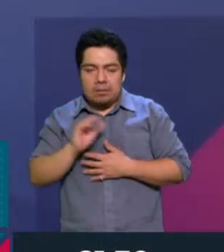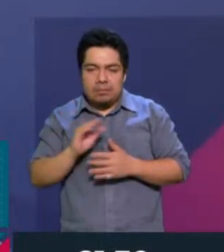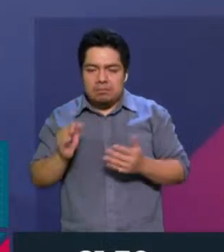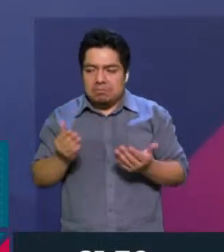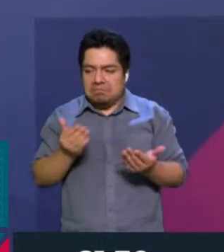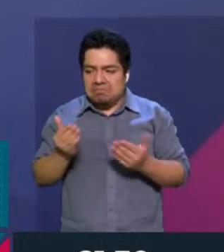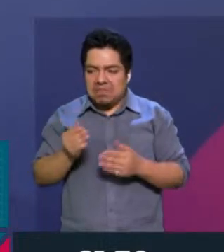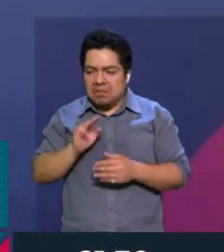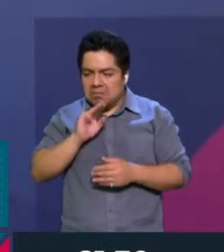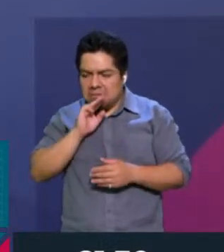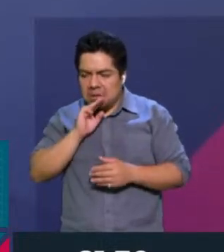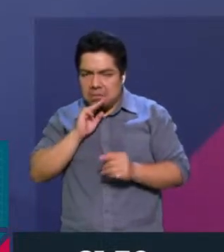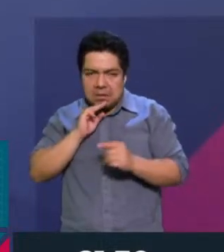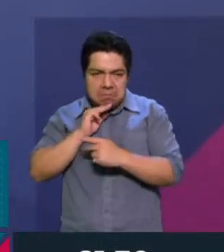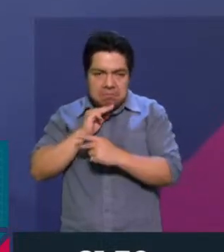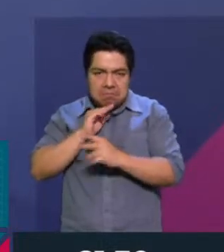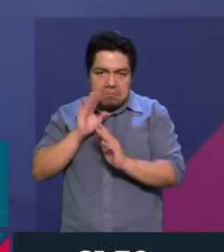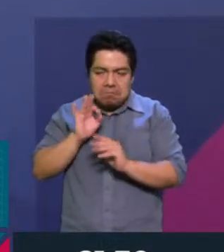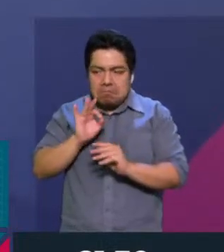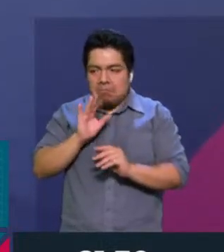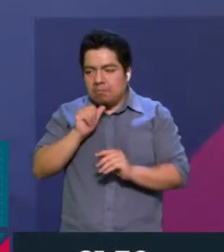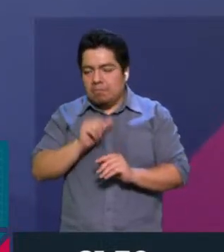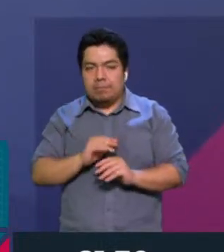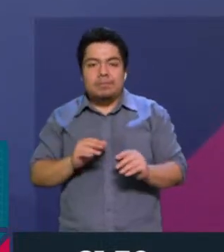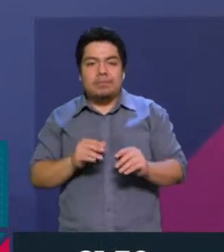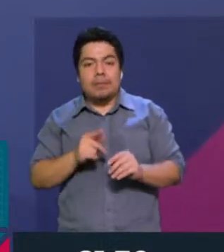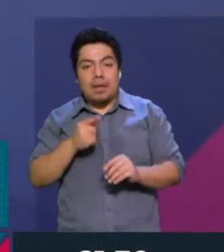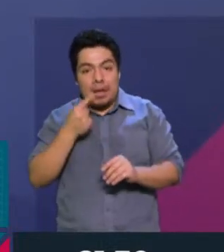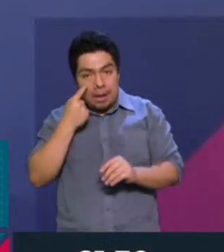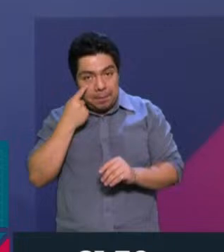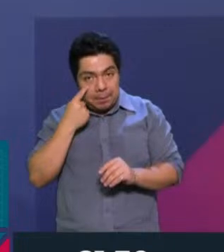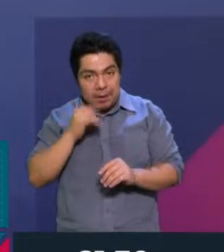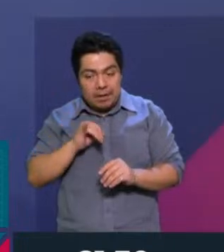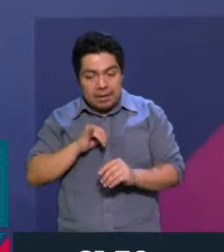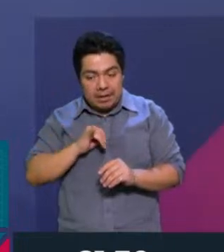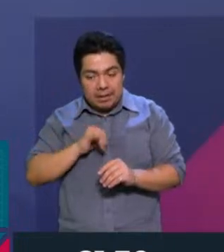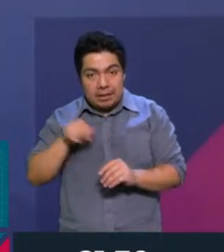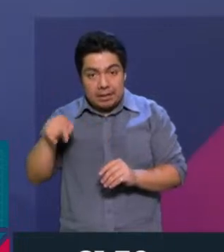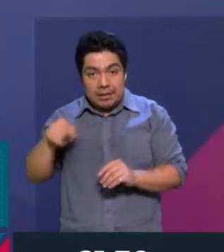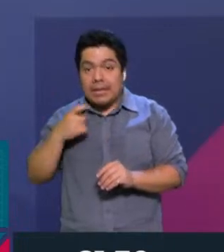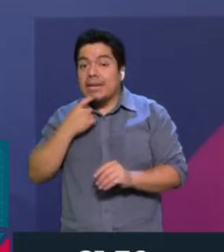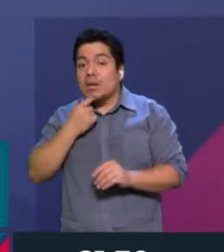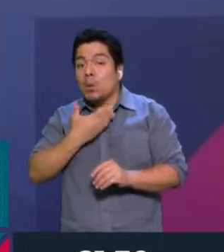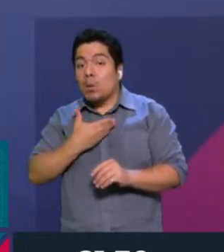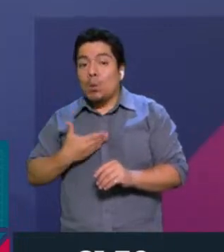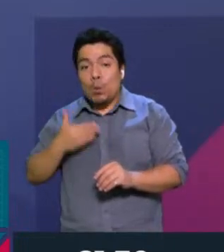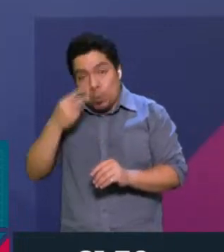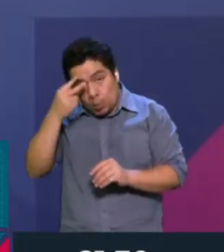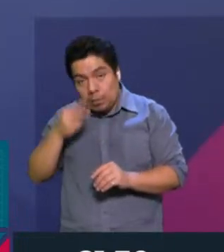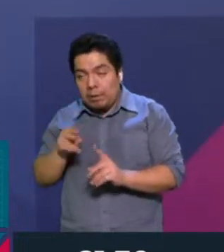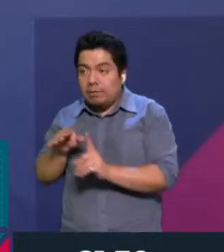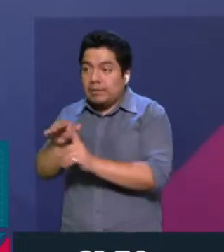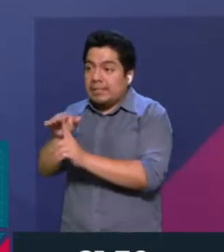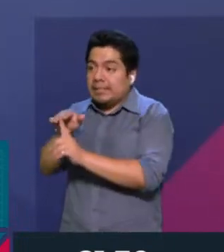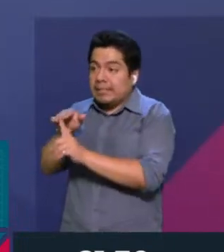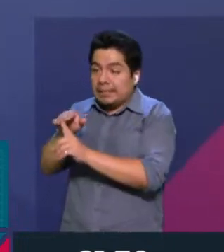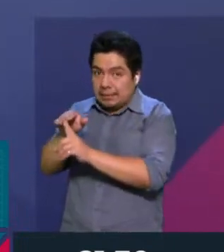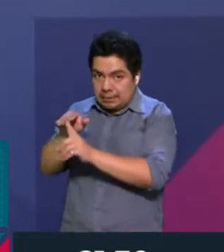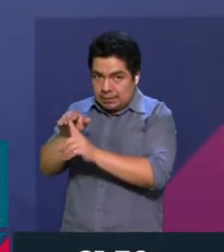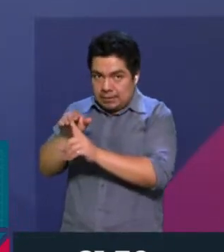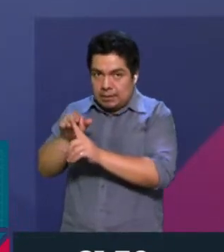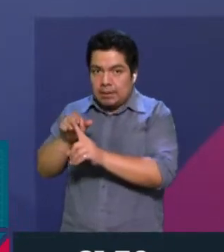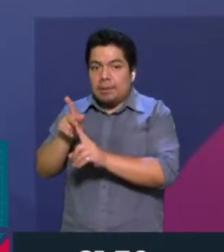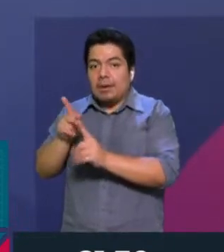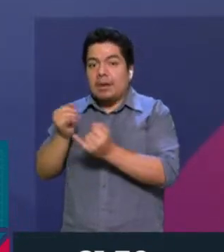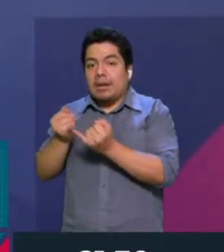¿qué es su mamá o qué onda? Sí, ¿Por qué sí, no sí. habla él? Pero es muy interesante que le haga un llamado al presidente de México, pero junto con el llamado la